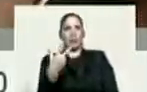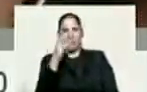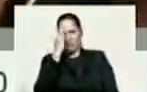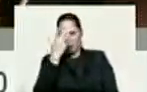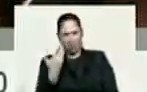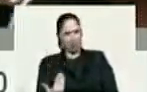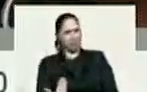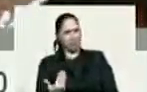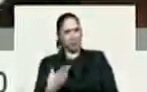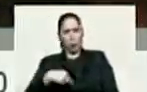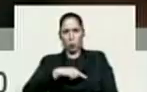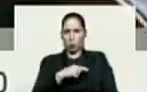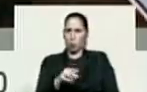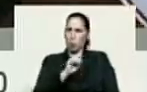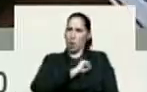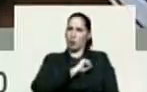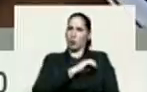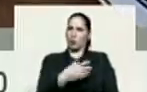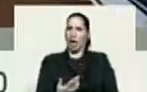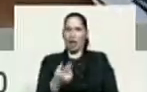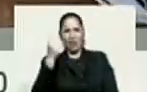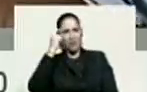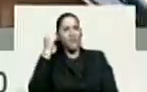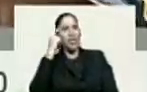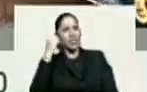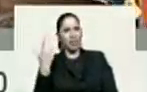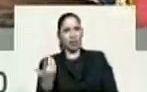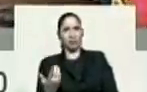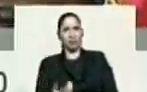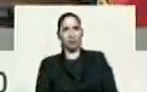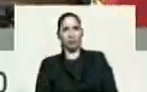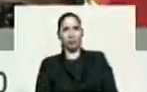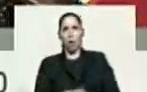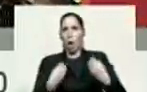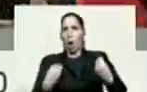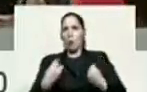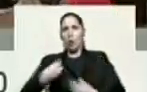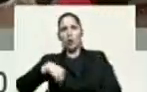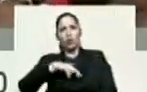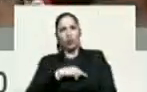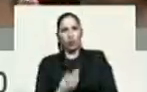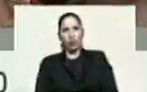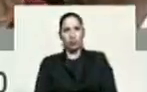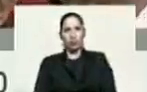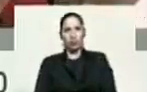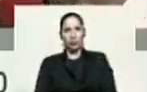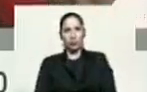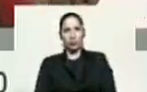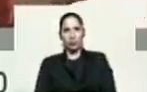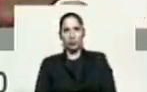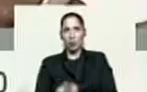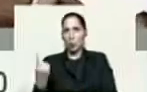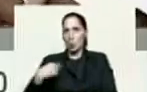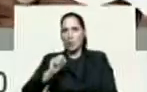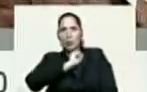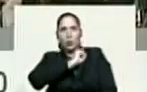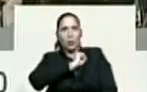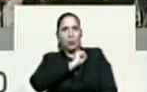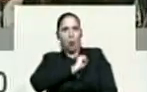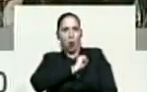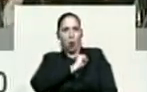como que a nosotros nos asustaran fechas, como que nosotros tuviésemos temor por una